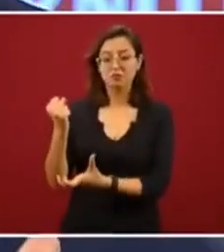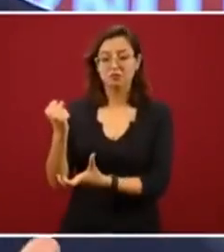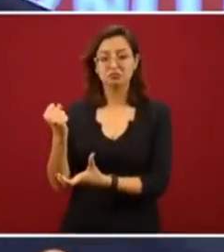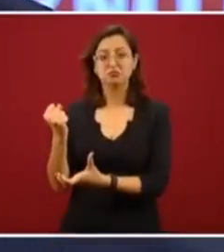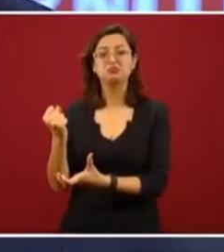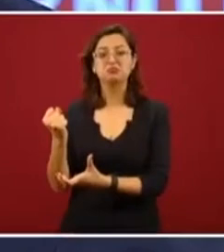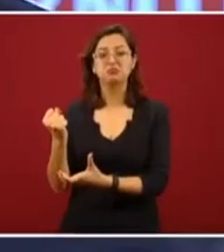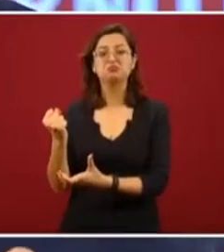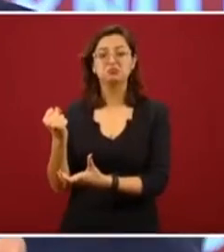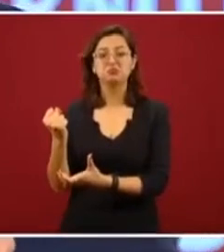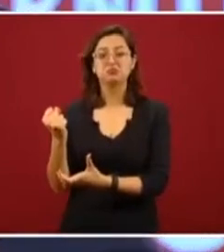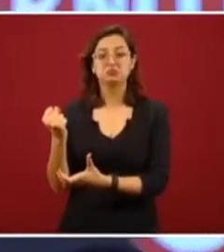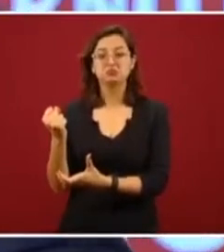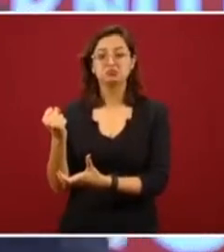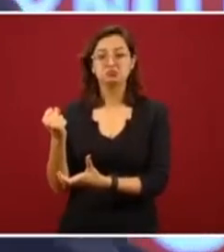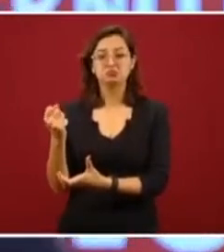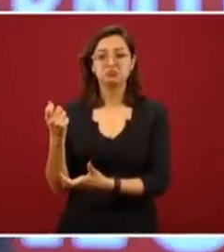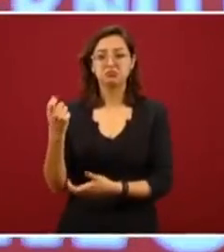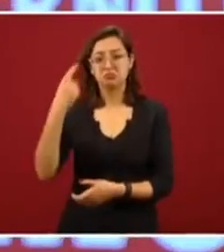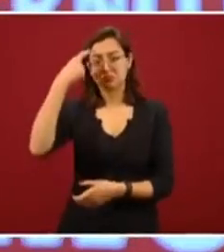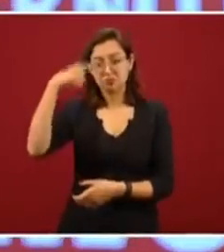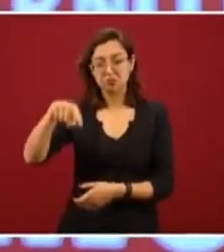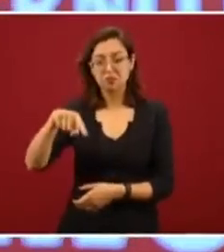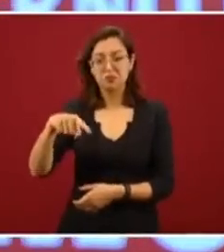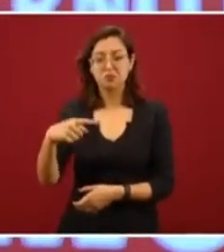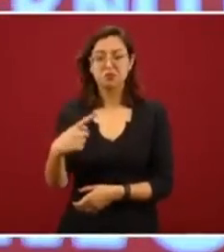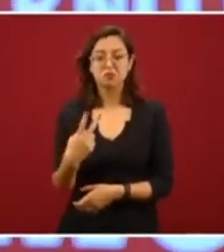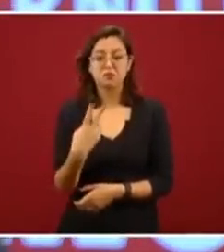extras para usar